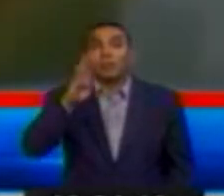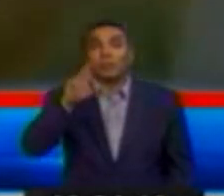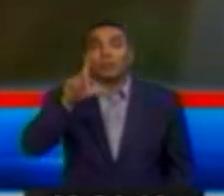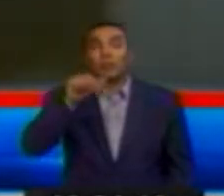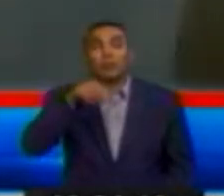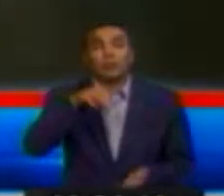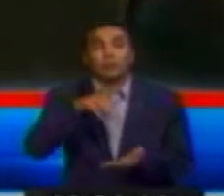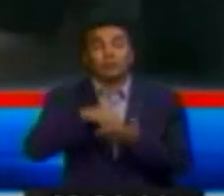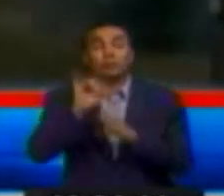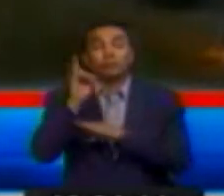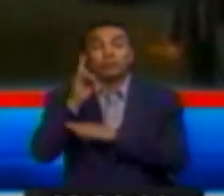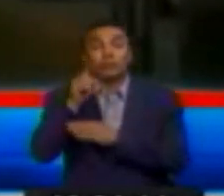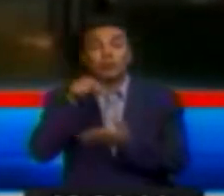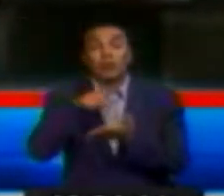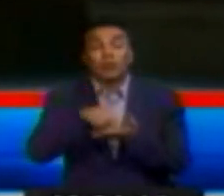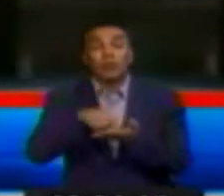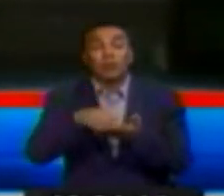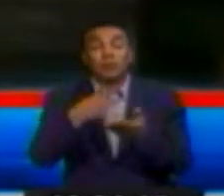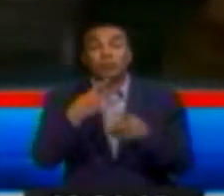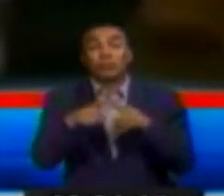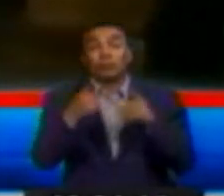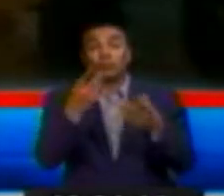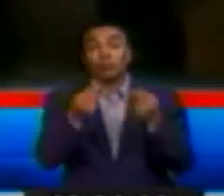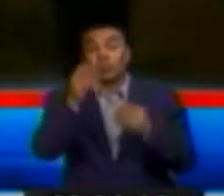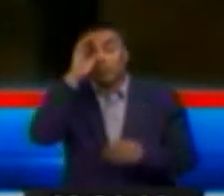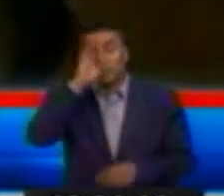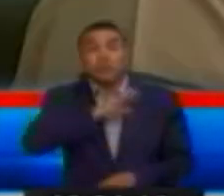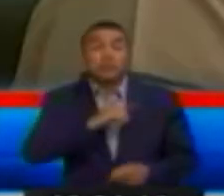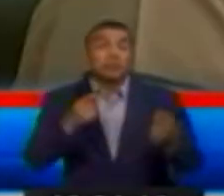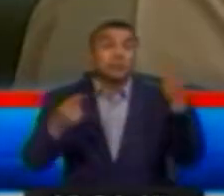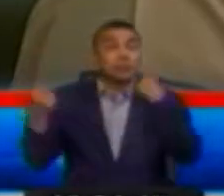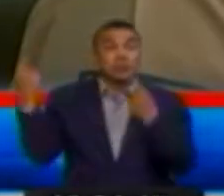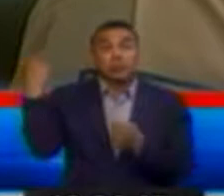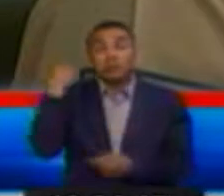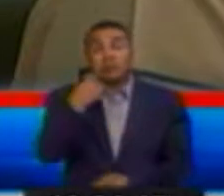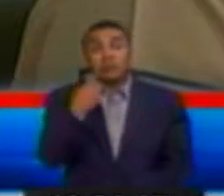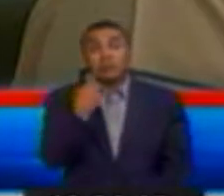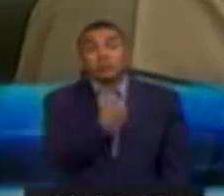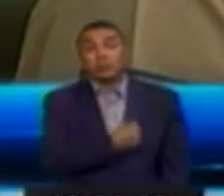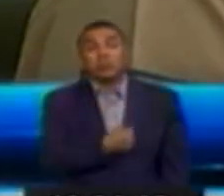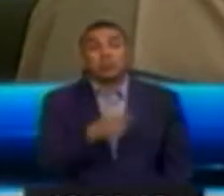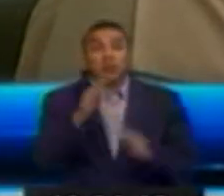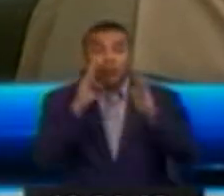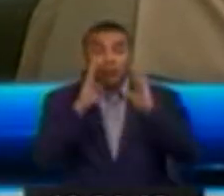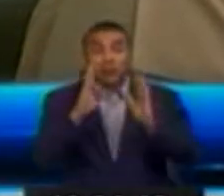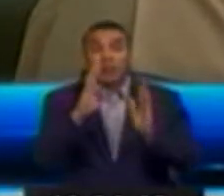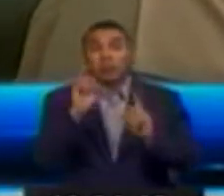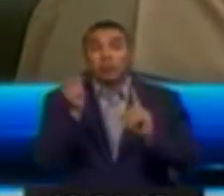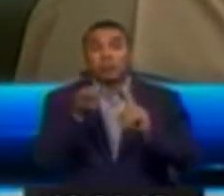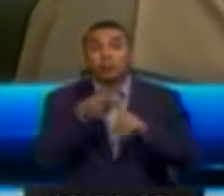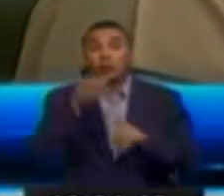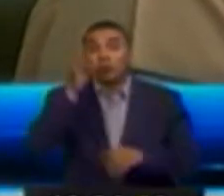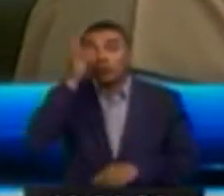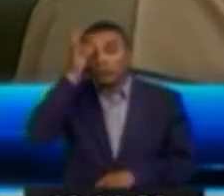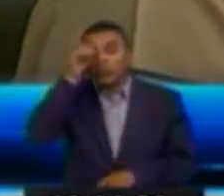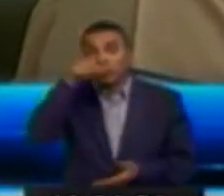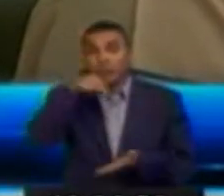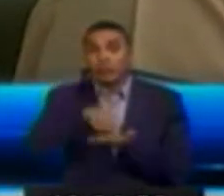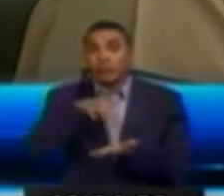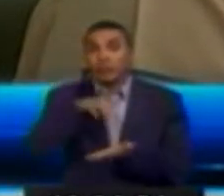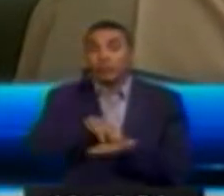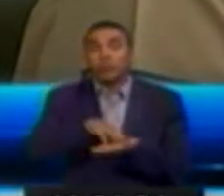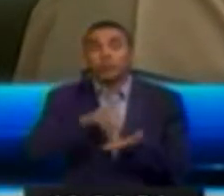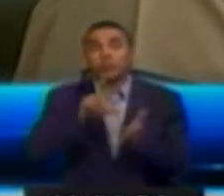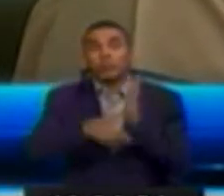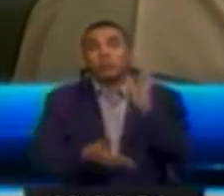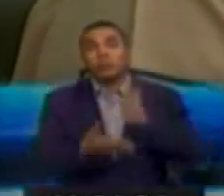de Bolívar, donde resultaron varios uniformados heridos. Fueron atendidos en primera instancia en un hospital de la provincia y